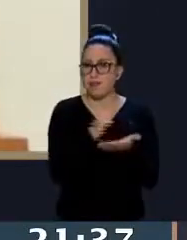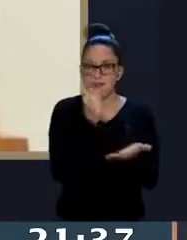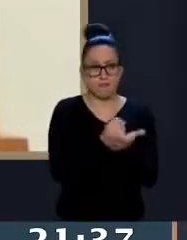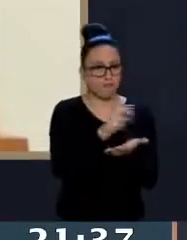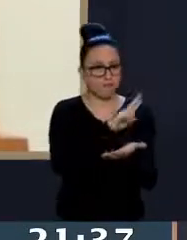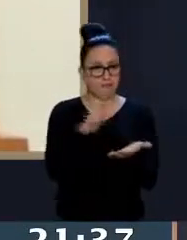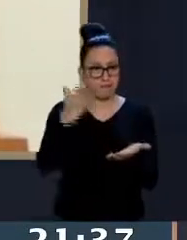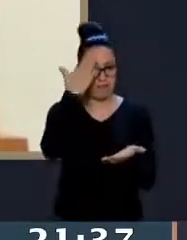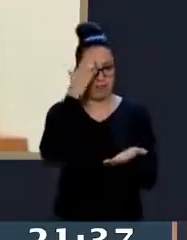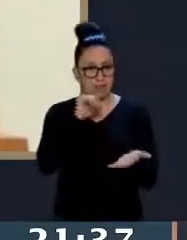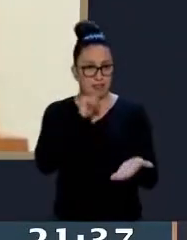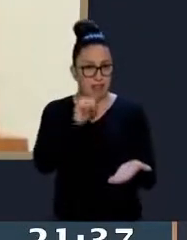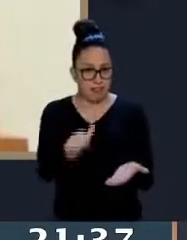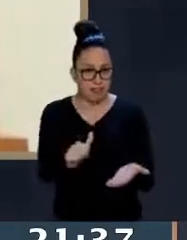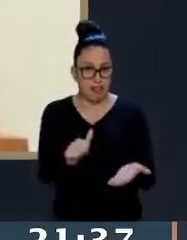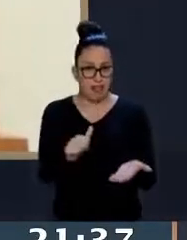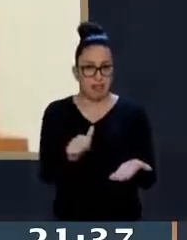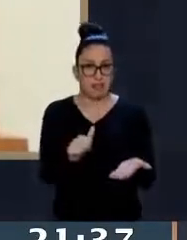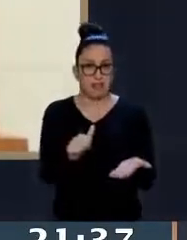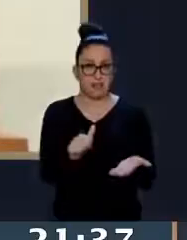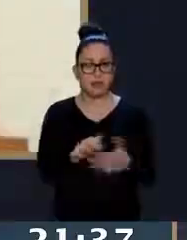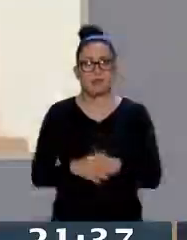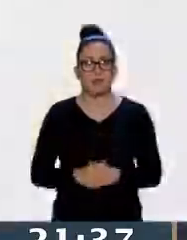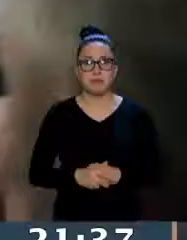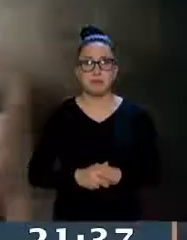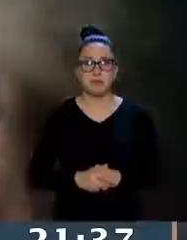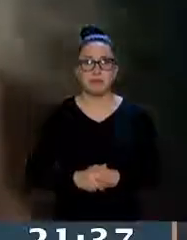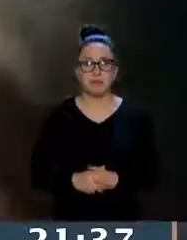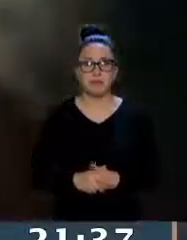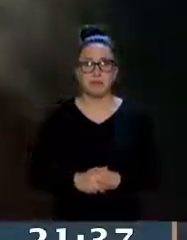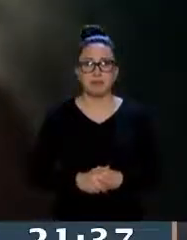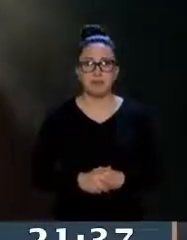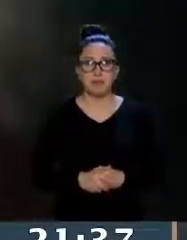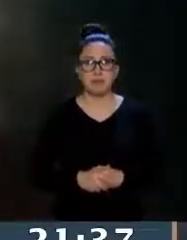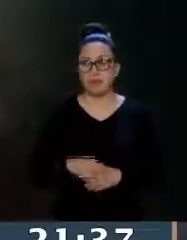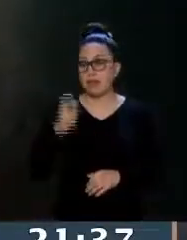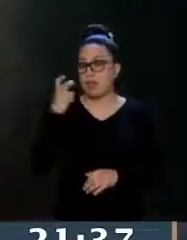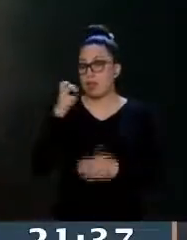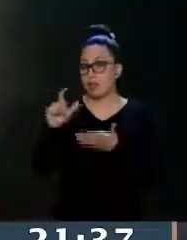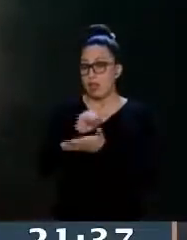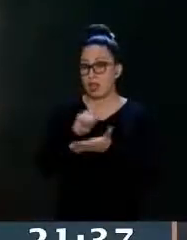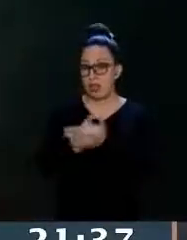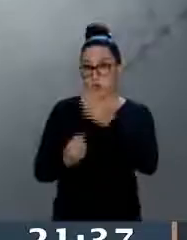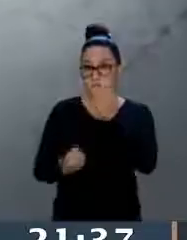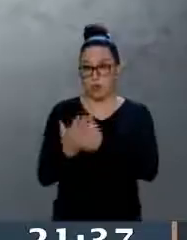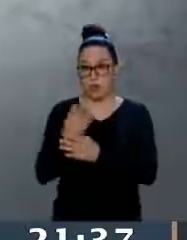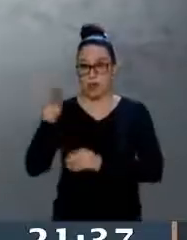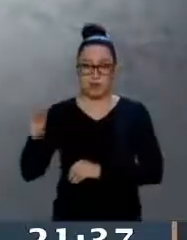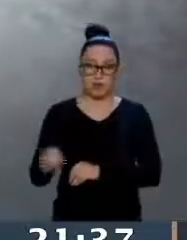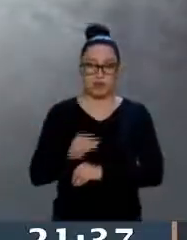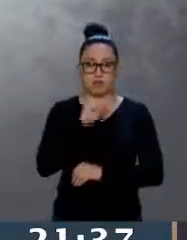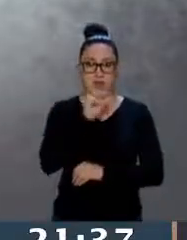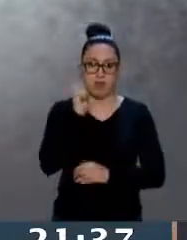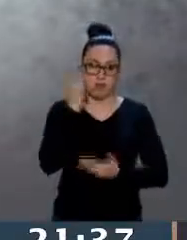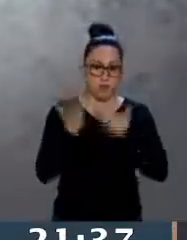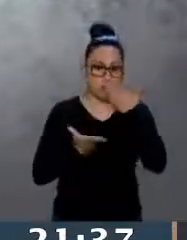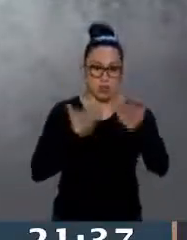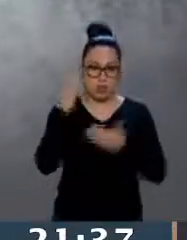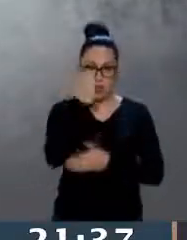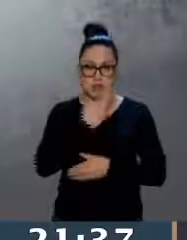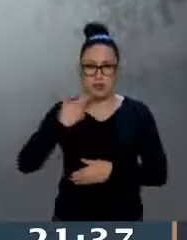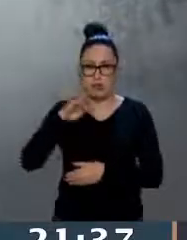reconocido del todo en nuestra Constitución la nueva ley se integró tras la revisión de 59